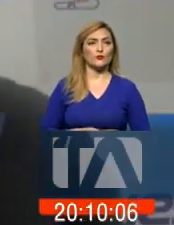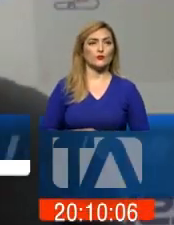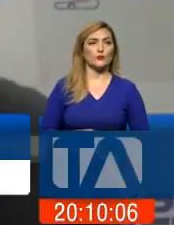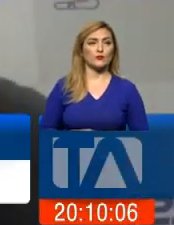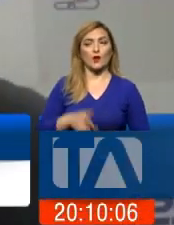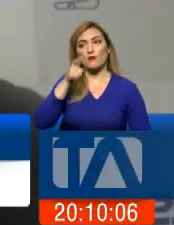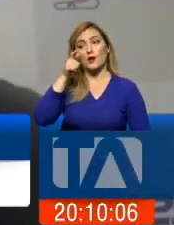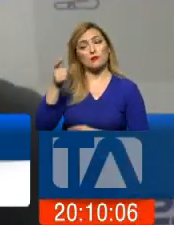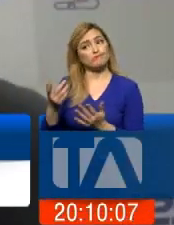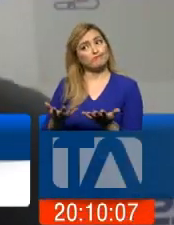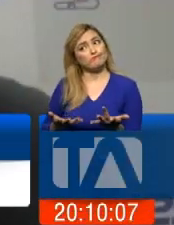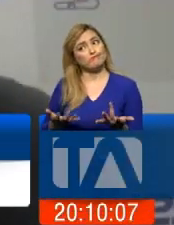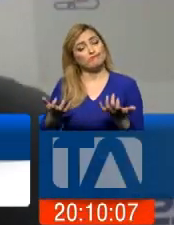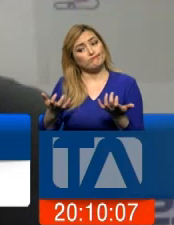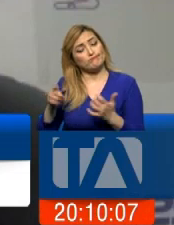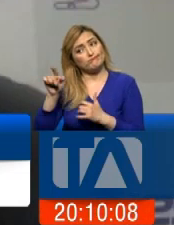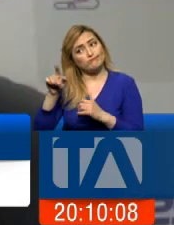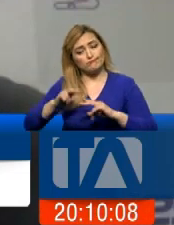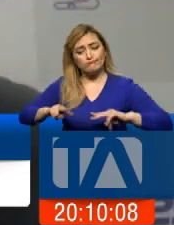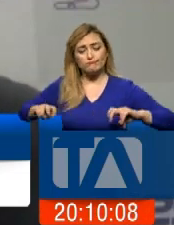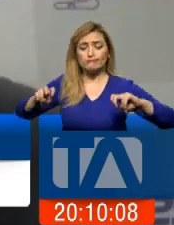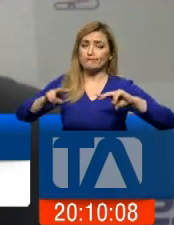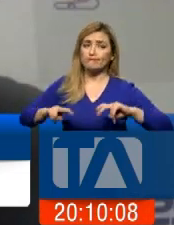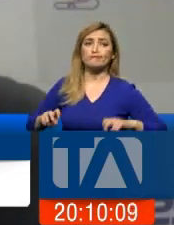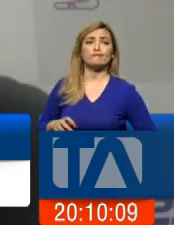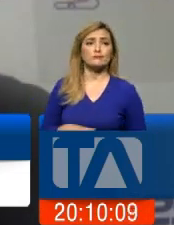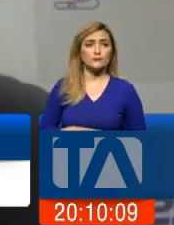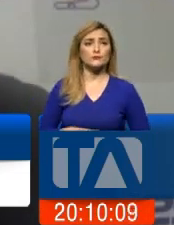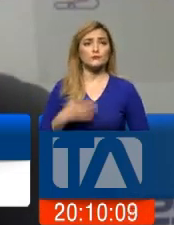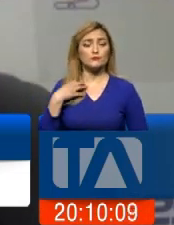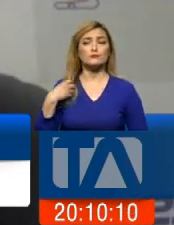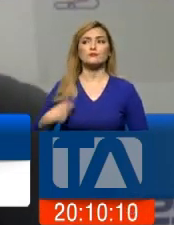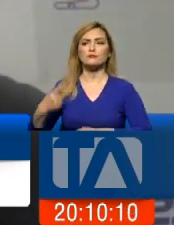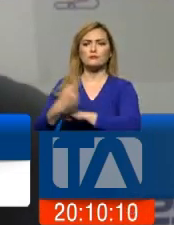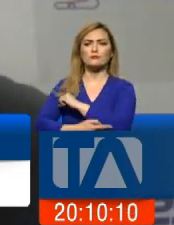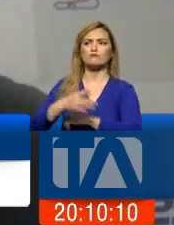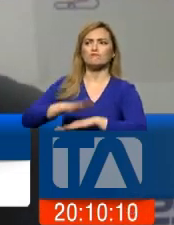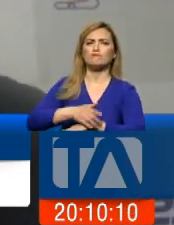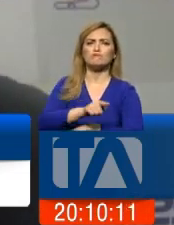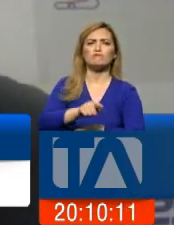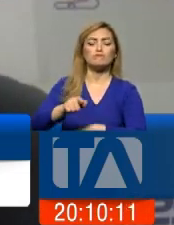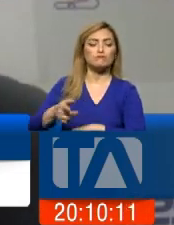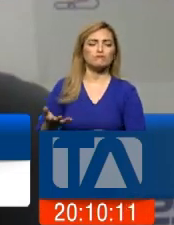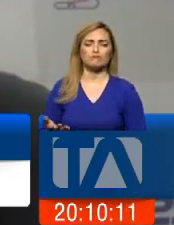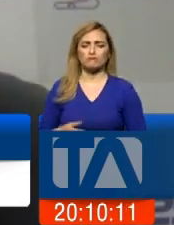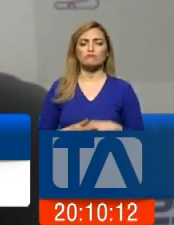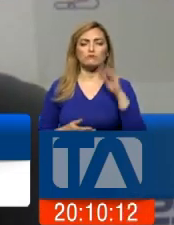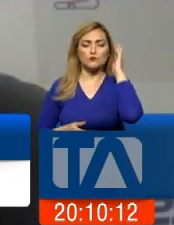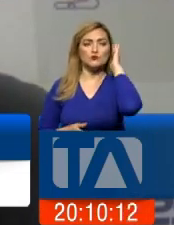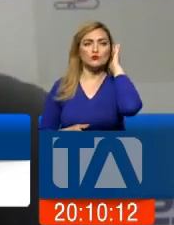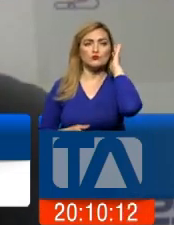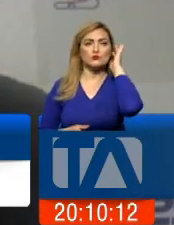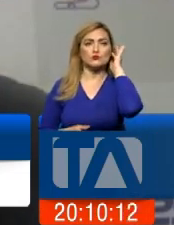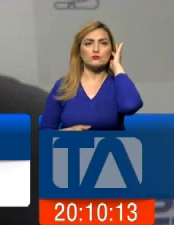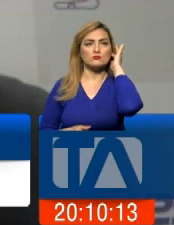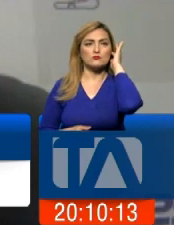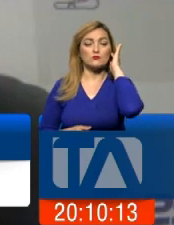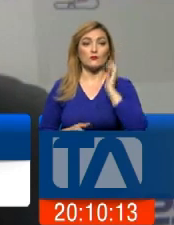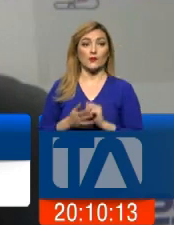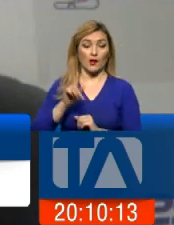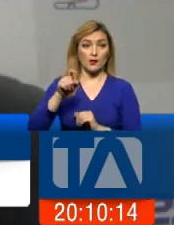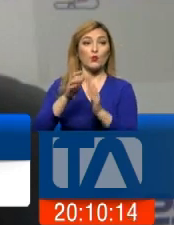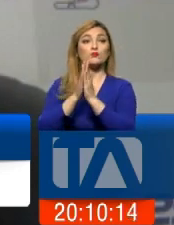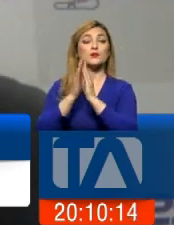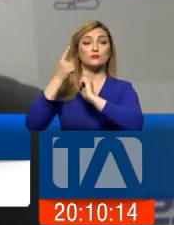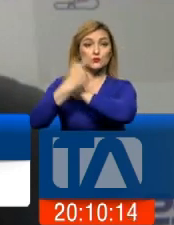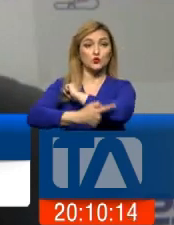Fiscalía comience las investigaciones, determine las responsabilidades que corresponden y también solicite las sanciones